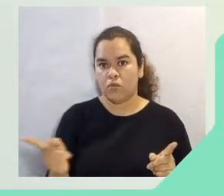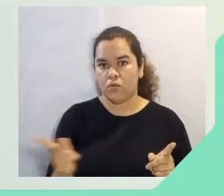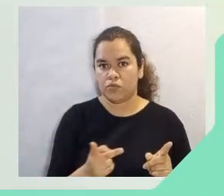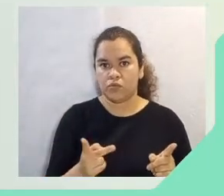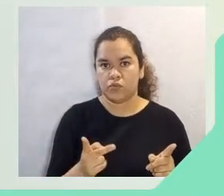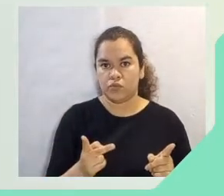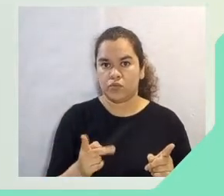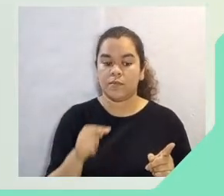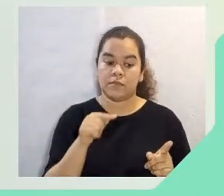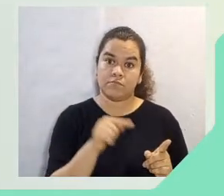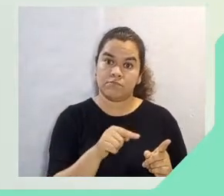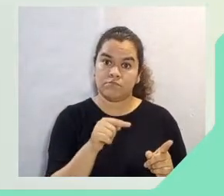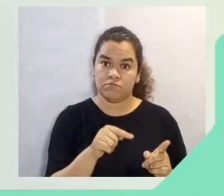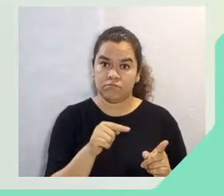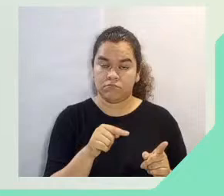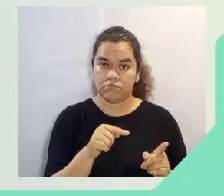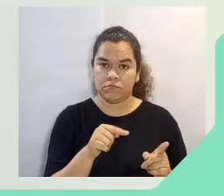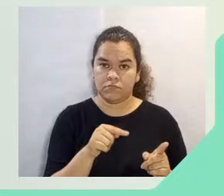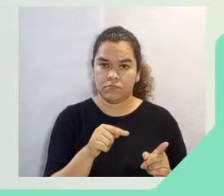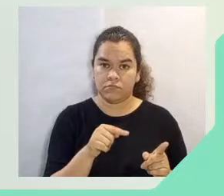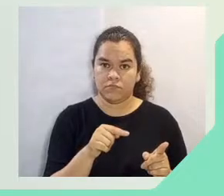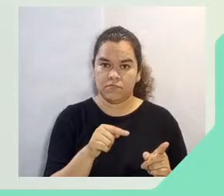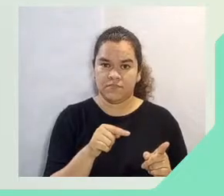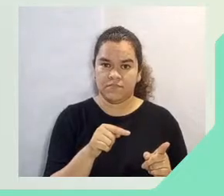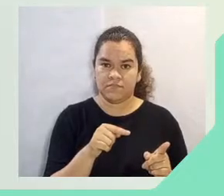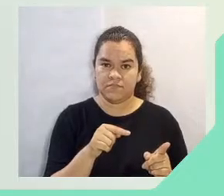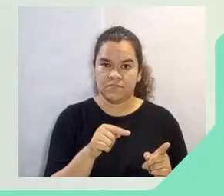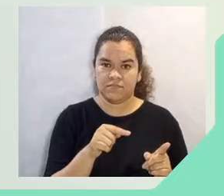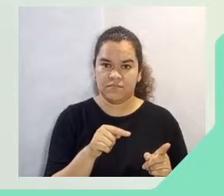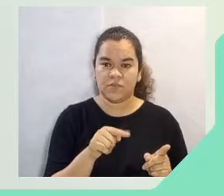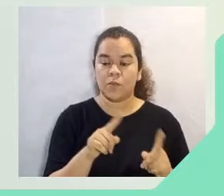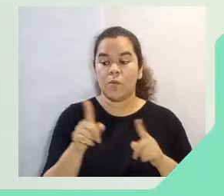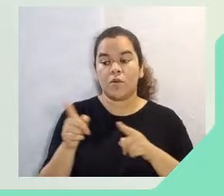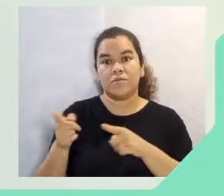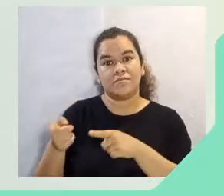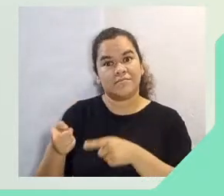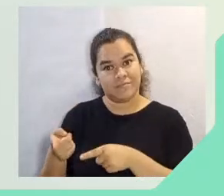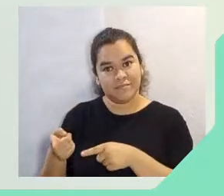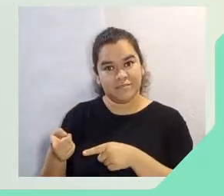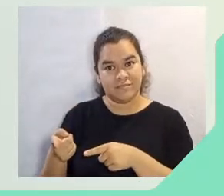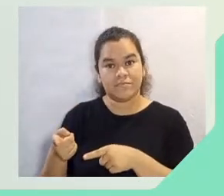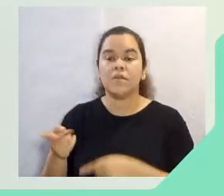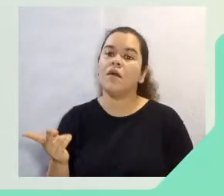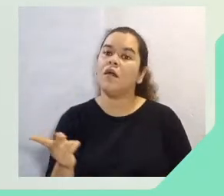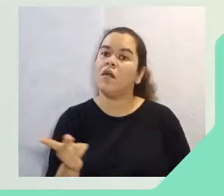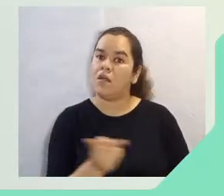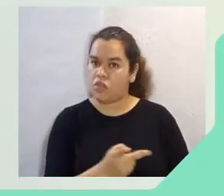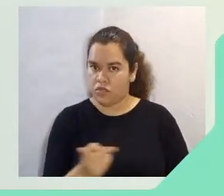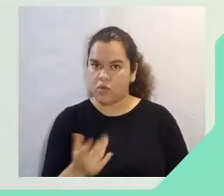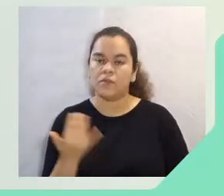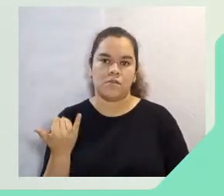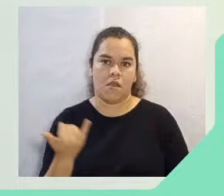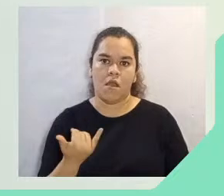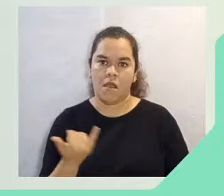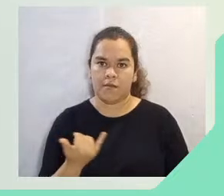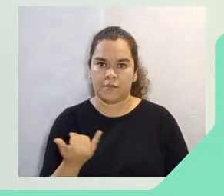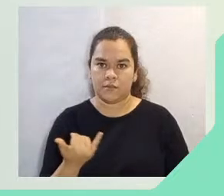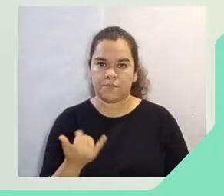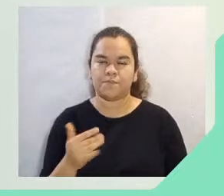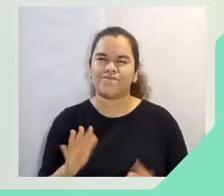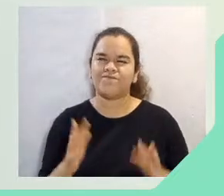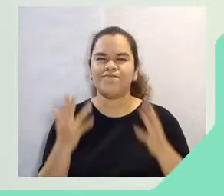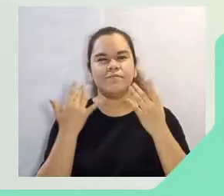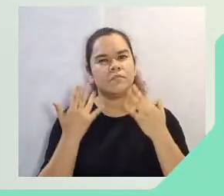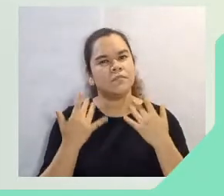están en el campus, como en la sede de 9 de julio. Generalmente